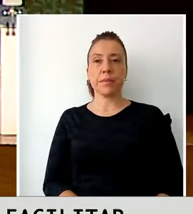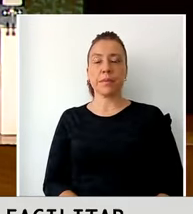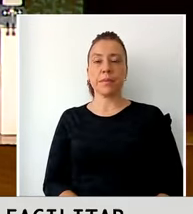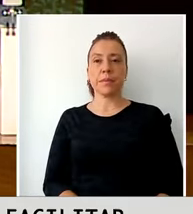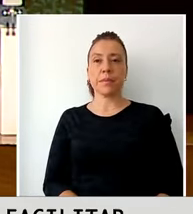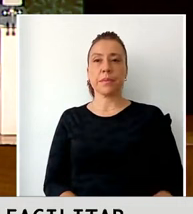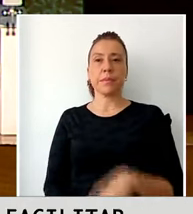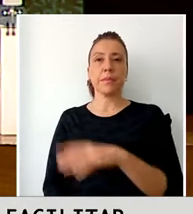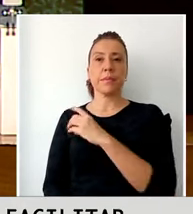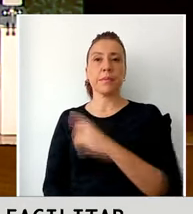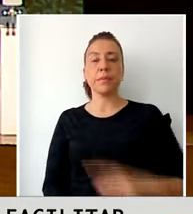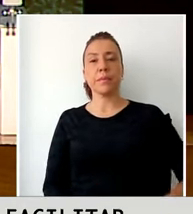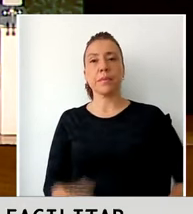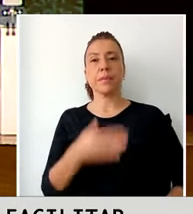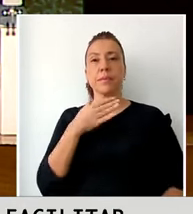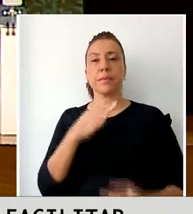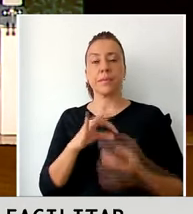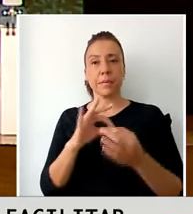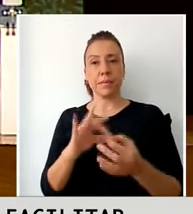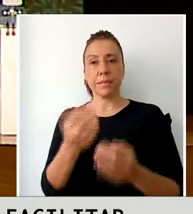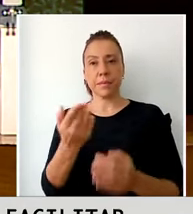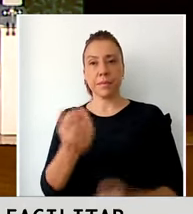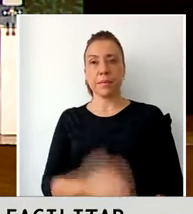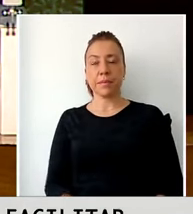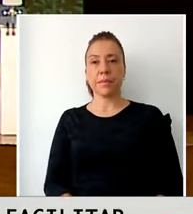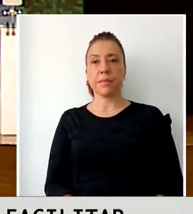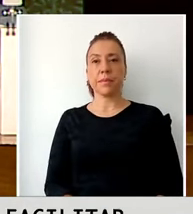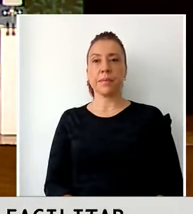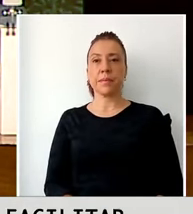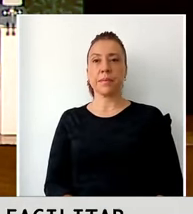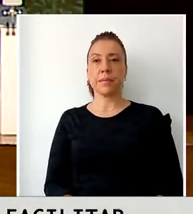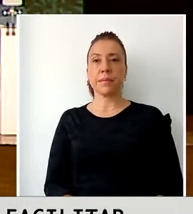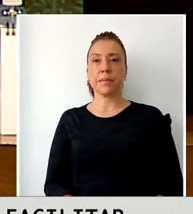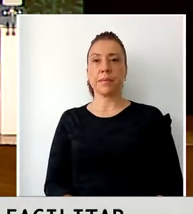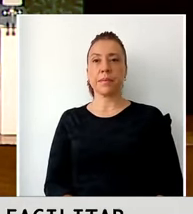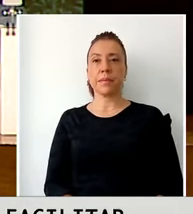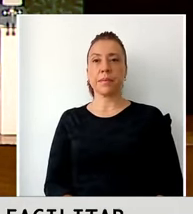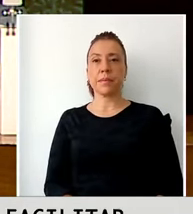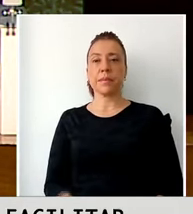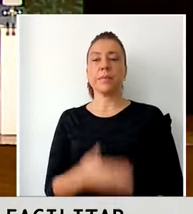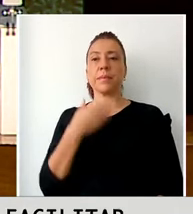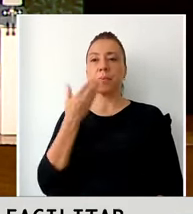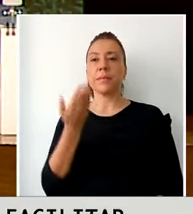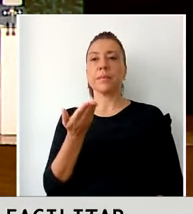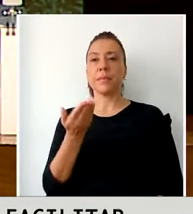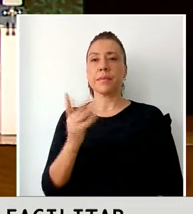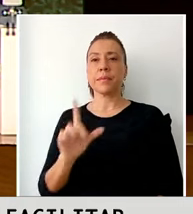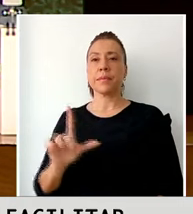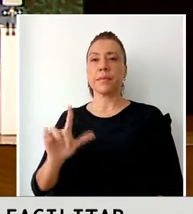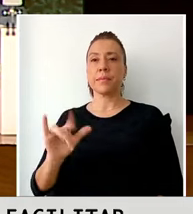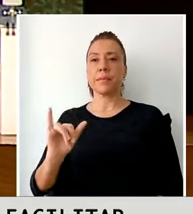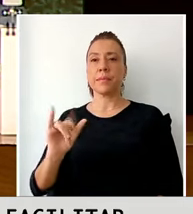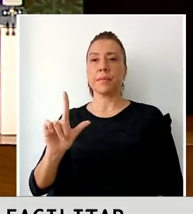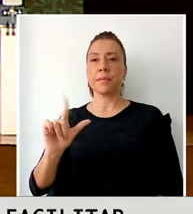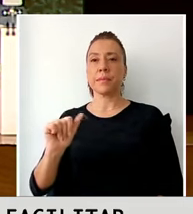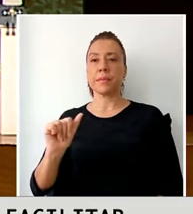Tello tiene la palabra a continuación el diputado Daniel Lila y